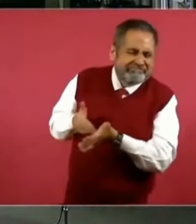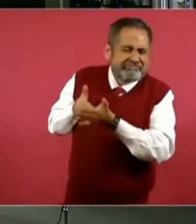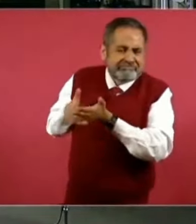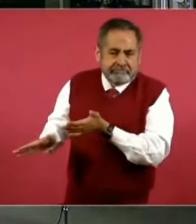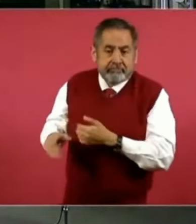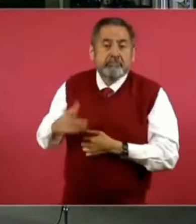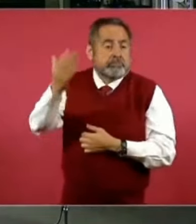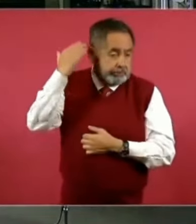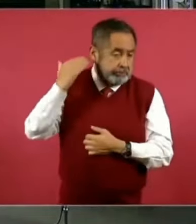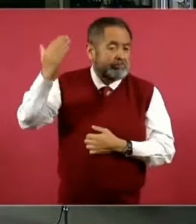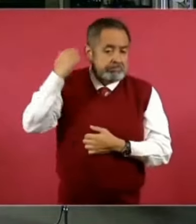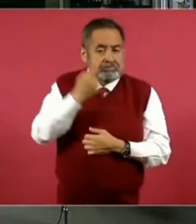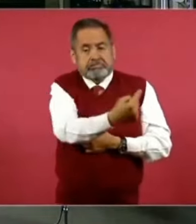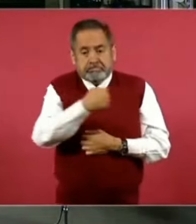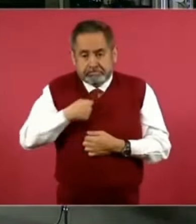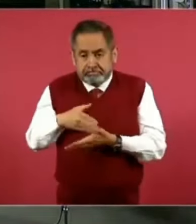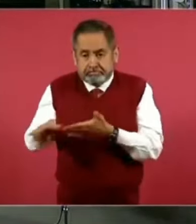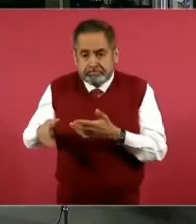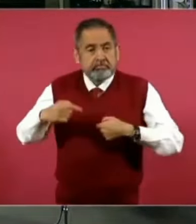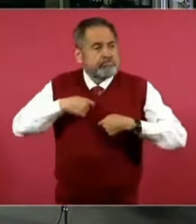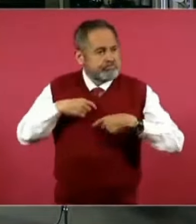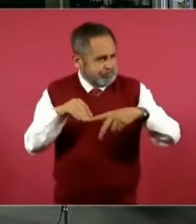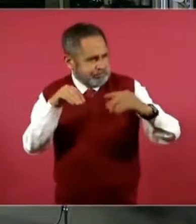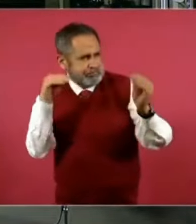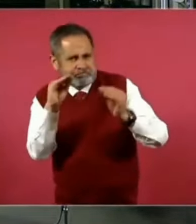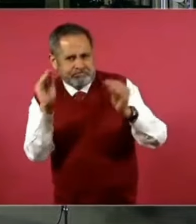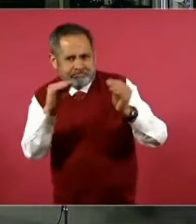barrían les ganábamos el